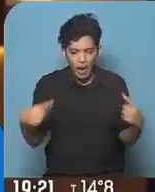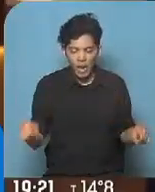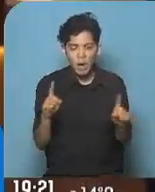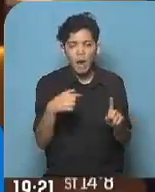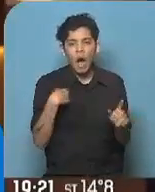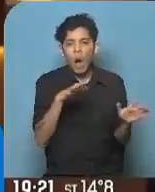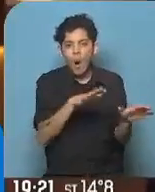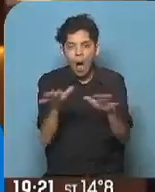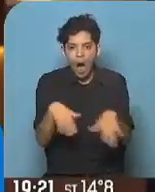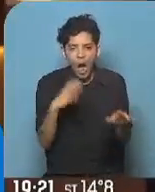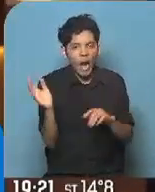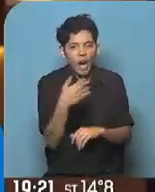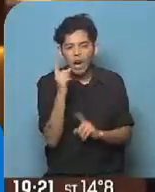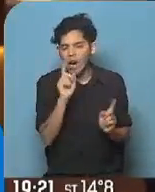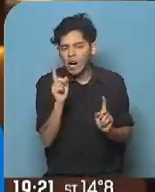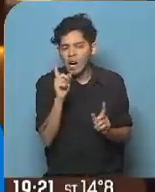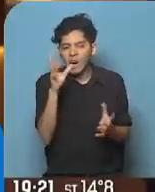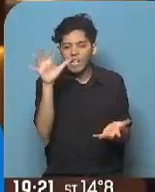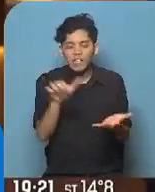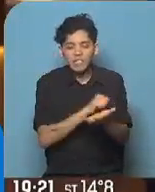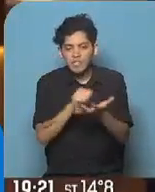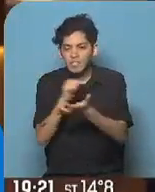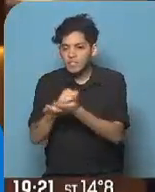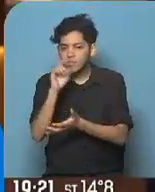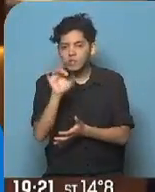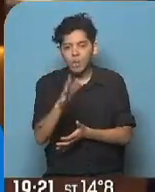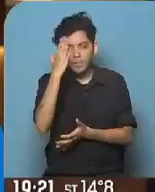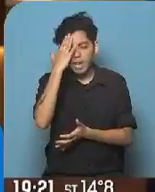excepto la supresión de las cabezas ministeriales